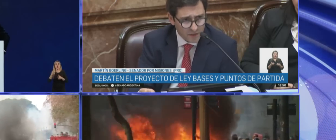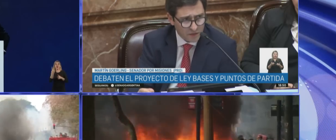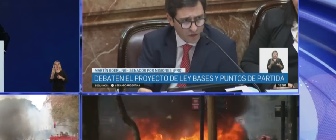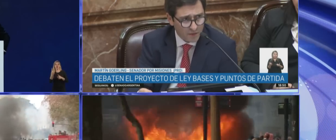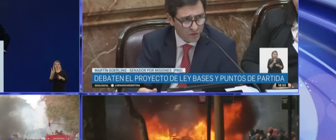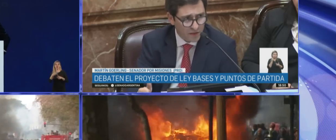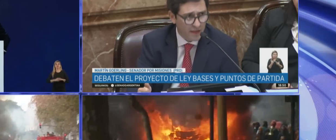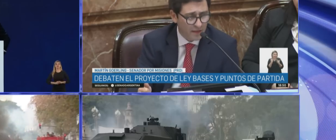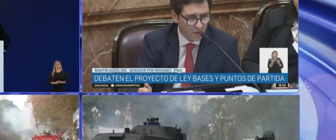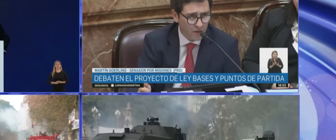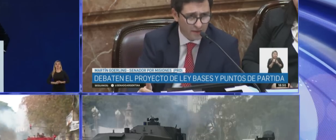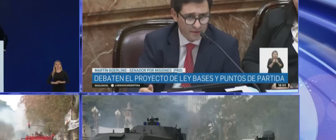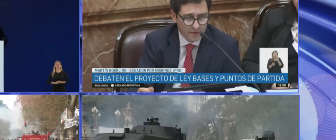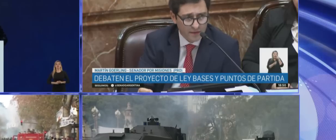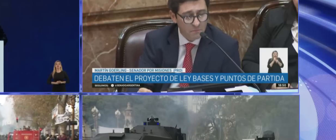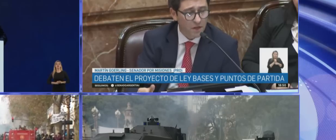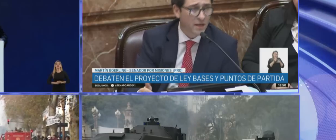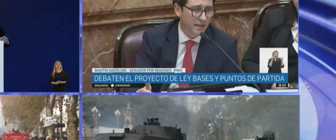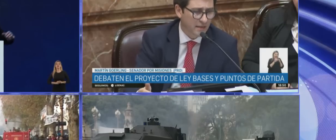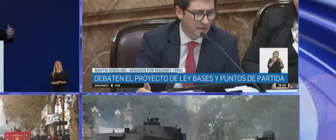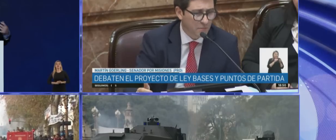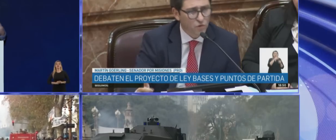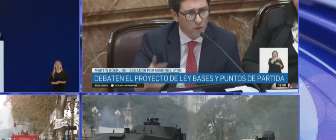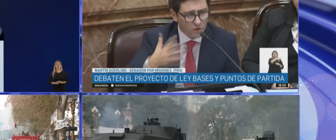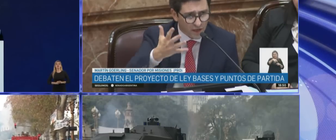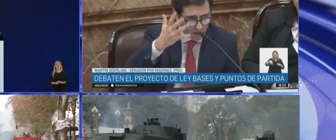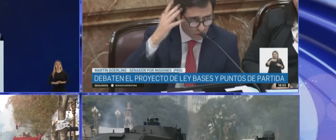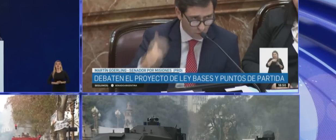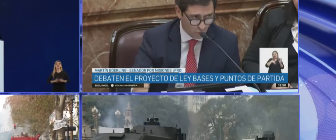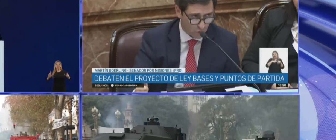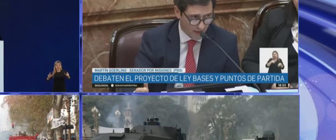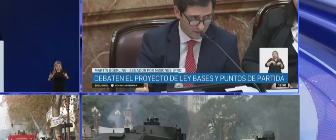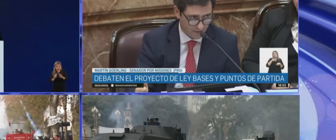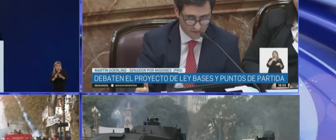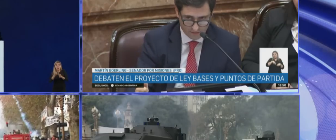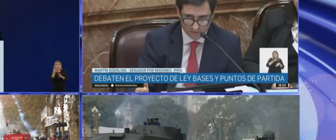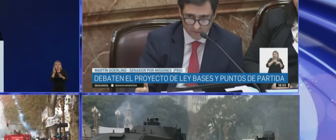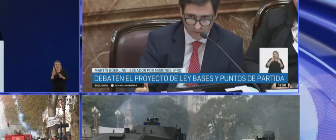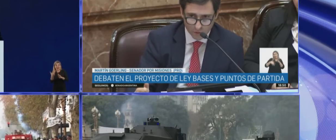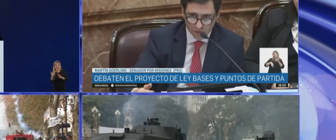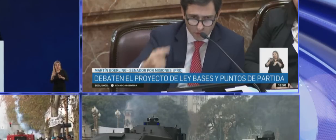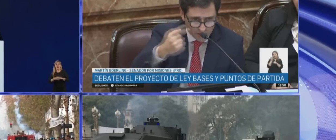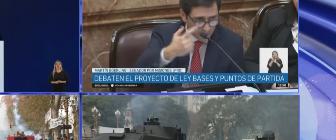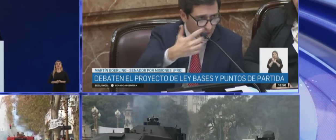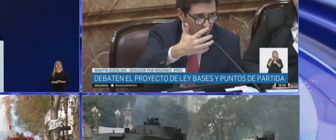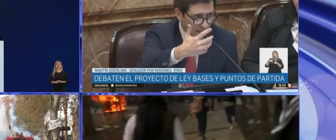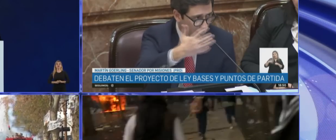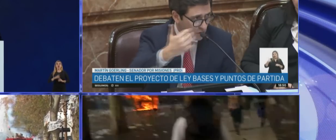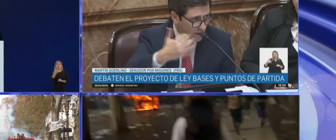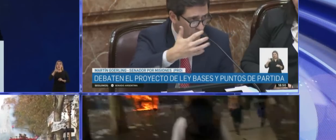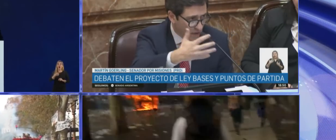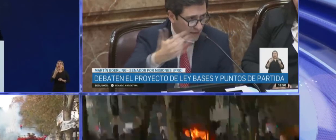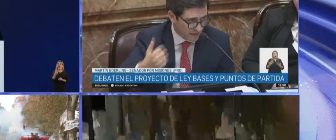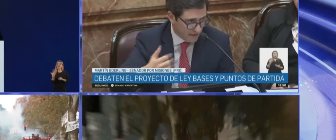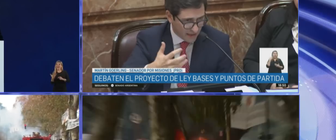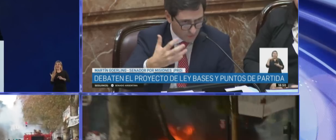veces. Es decir, que lo redujimos a 1/3, pero es importante